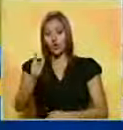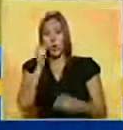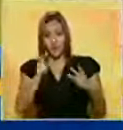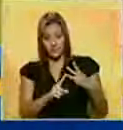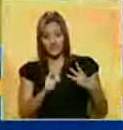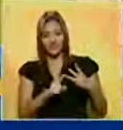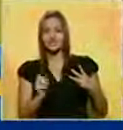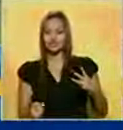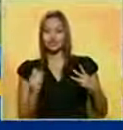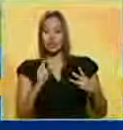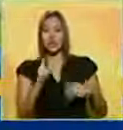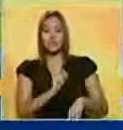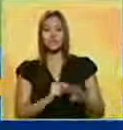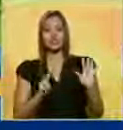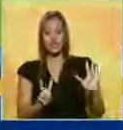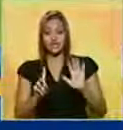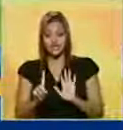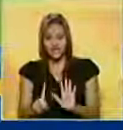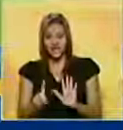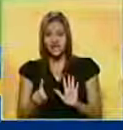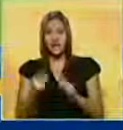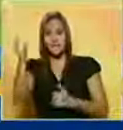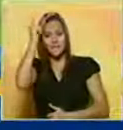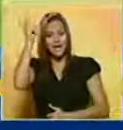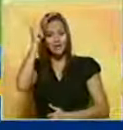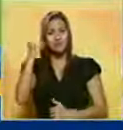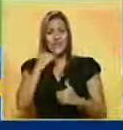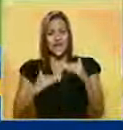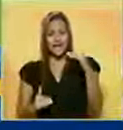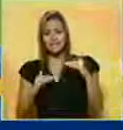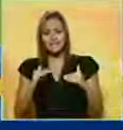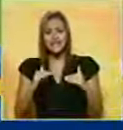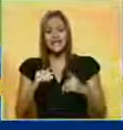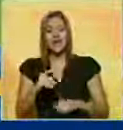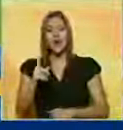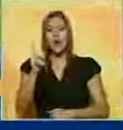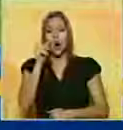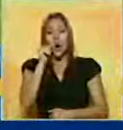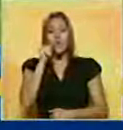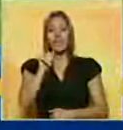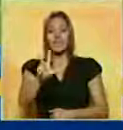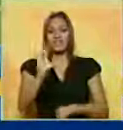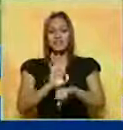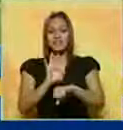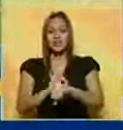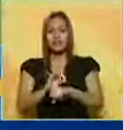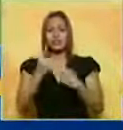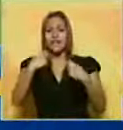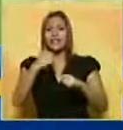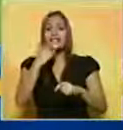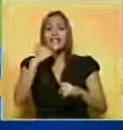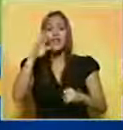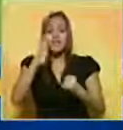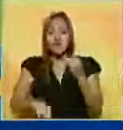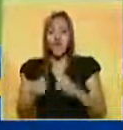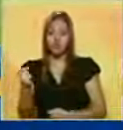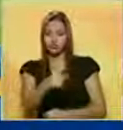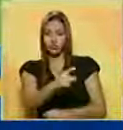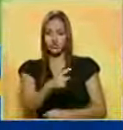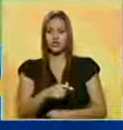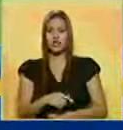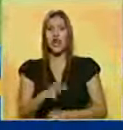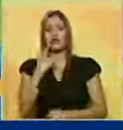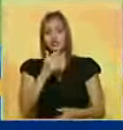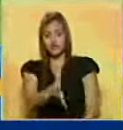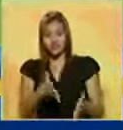el tercero al 76. Perú acortó distancias con tanto de Carlos Zambrano a 3 minutos para el pitazo final. Así Venezuela se